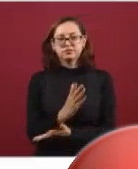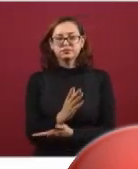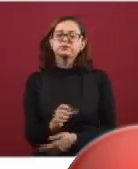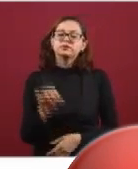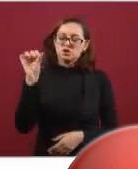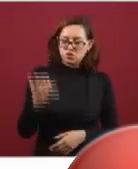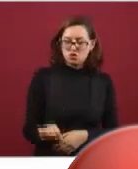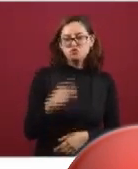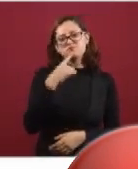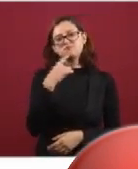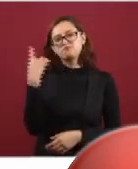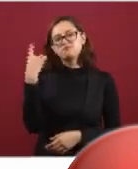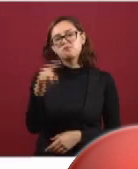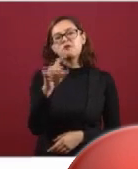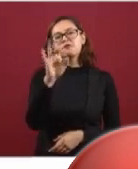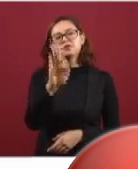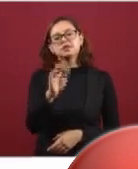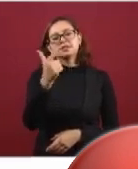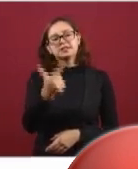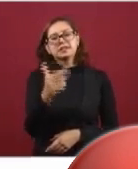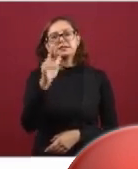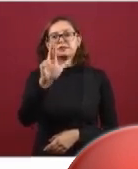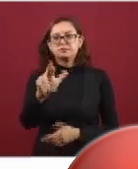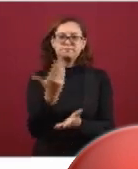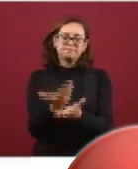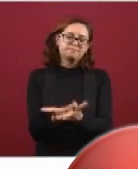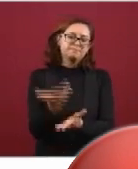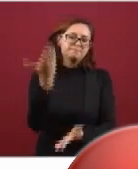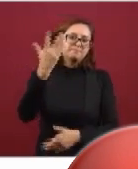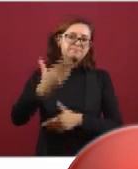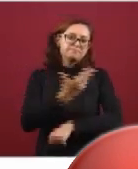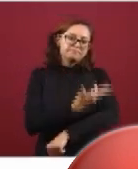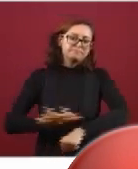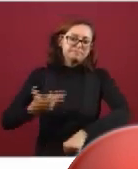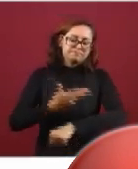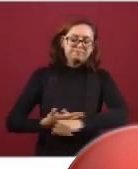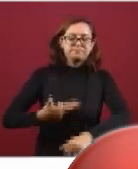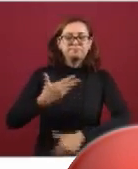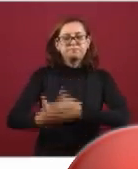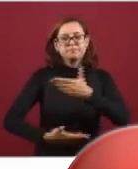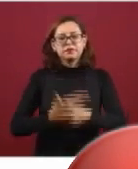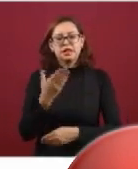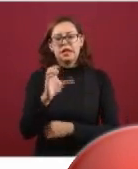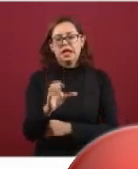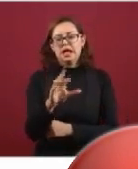presenta la denuncia en la Fiscalía General de la República y se inician los trámites en la CRE